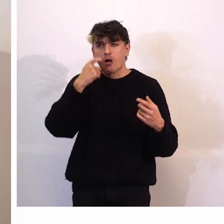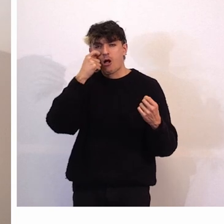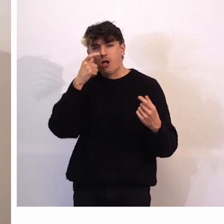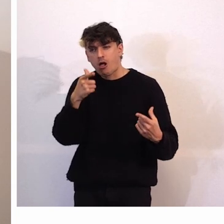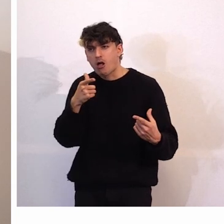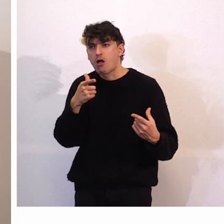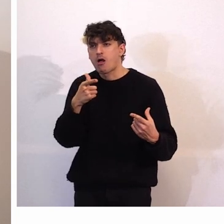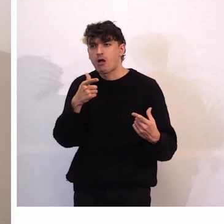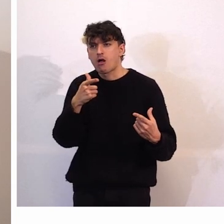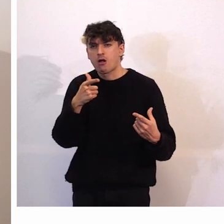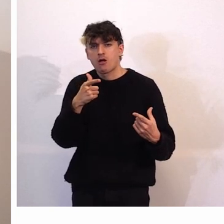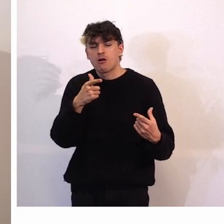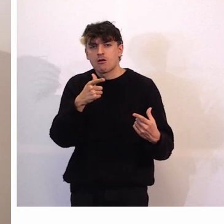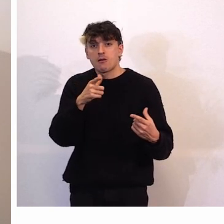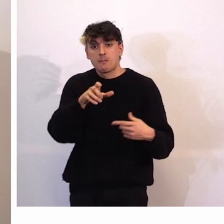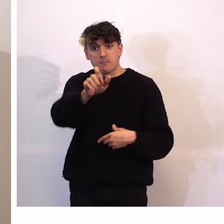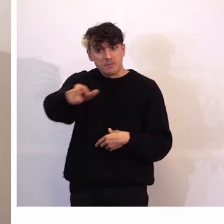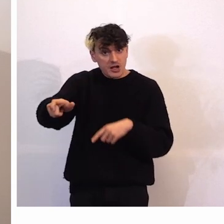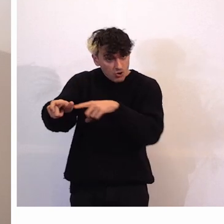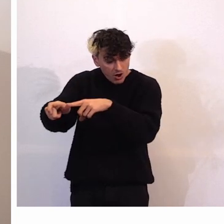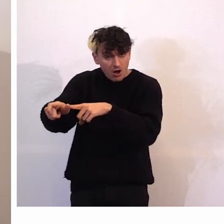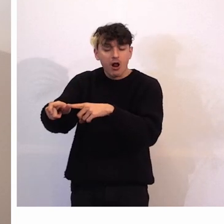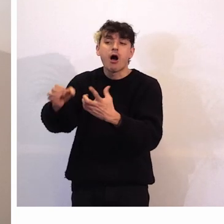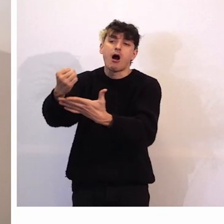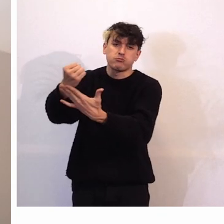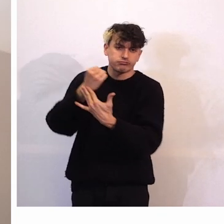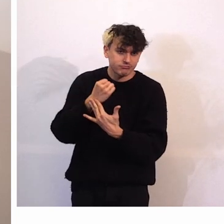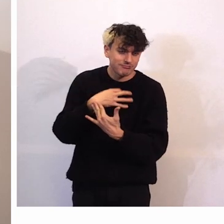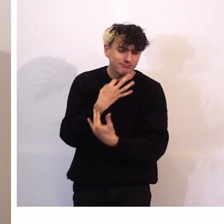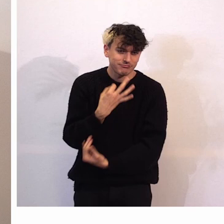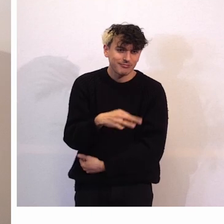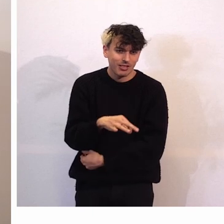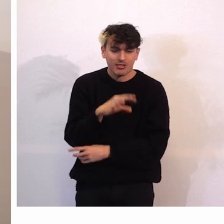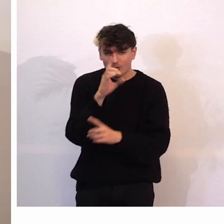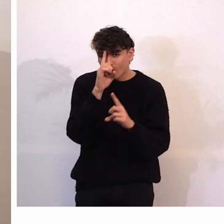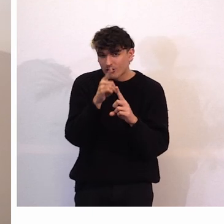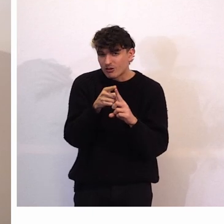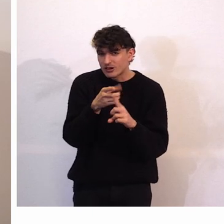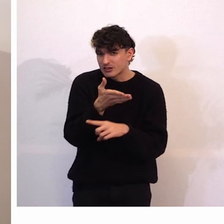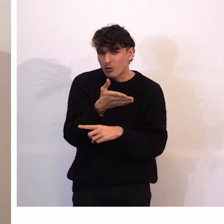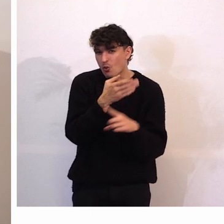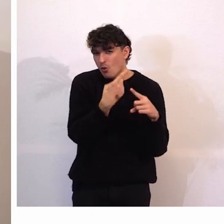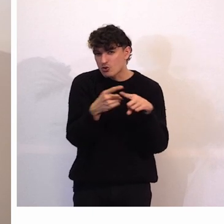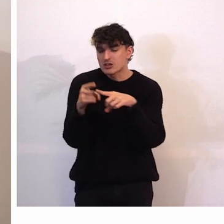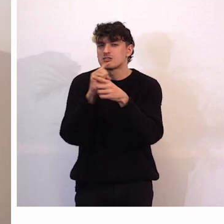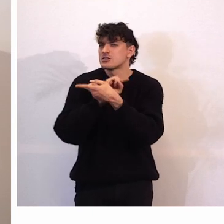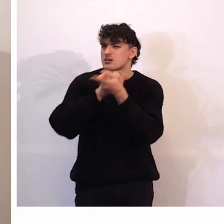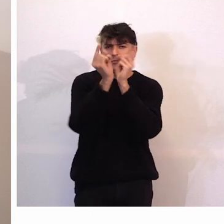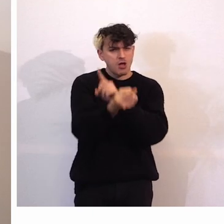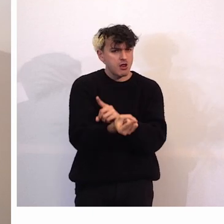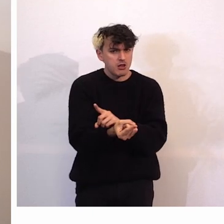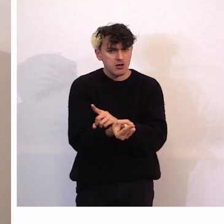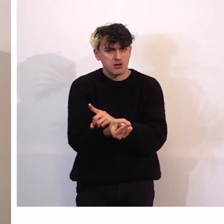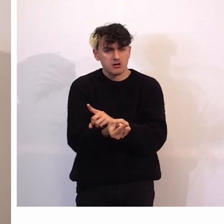apoyarme en todas esas personas para cambiar las cosas.